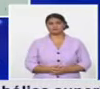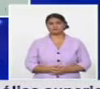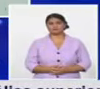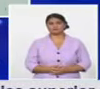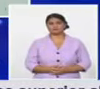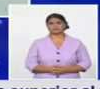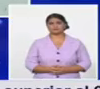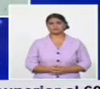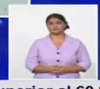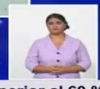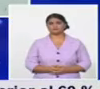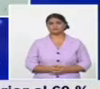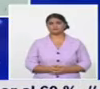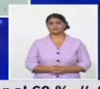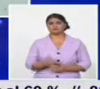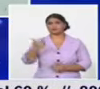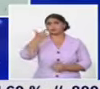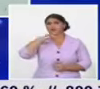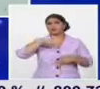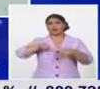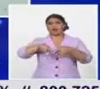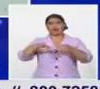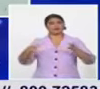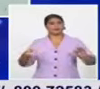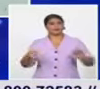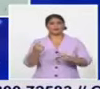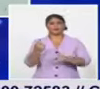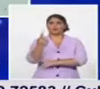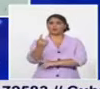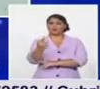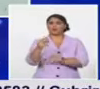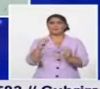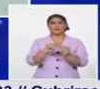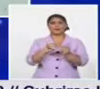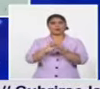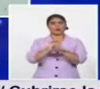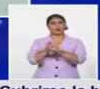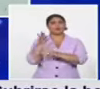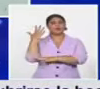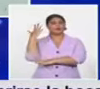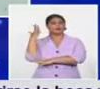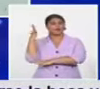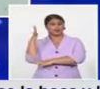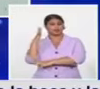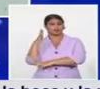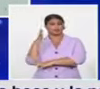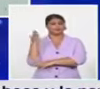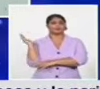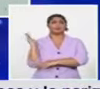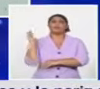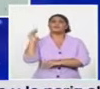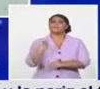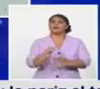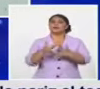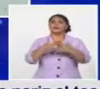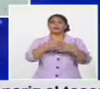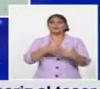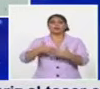Artemisa, un caso importado procedente, cubano procedente de Estados Unidos, del municipio